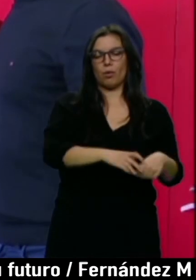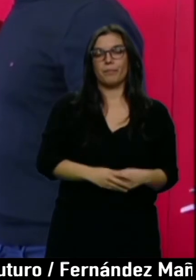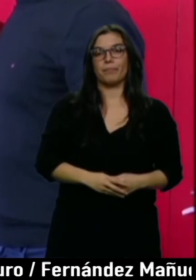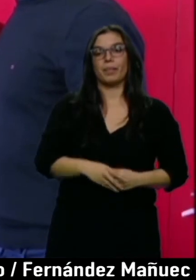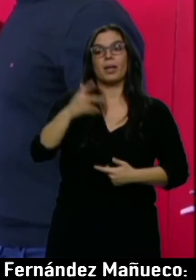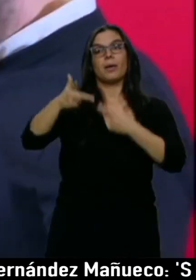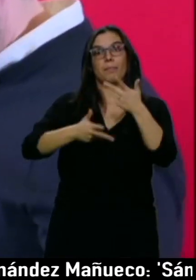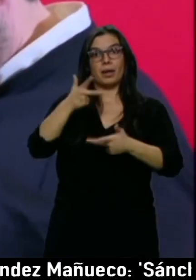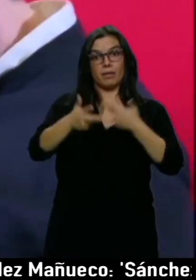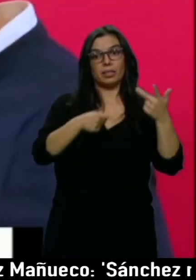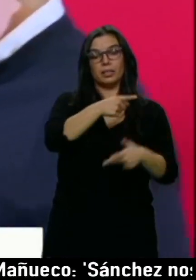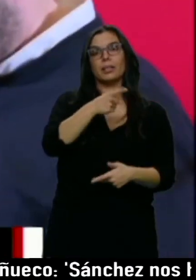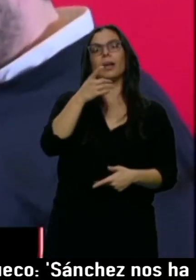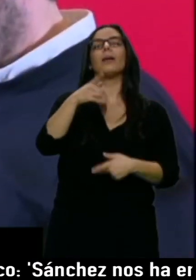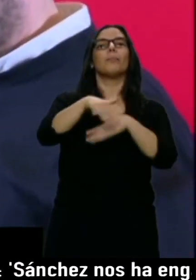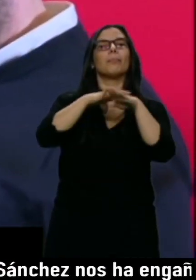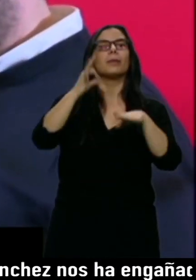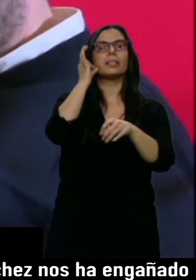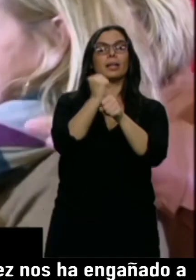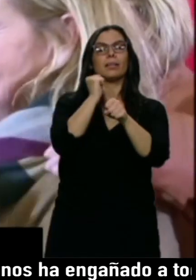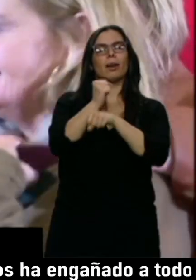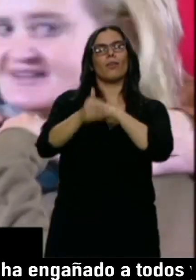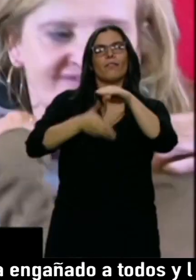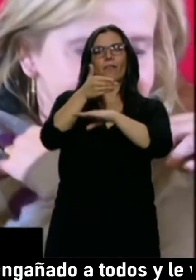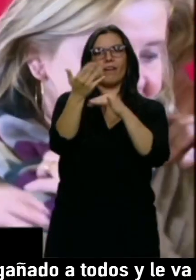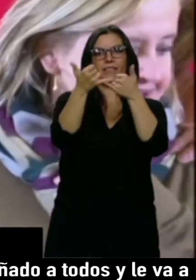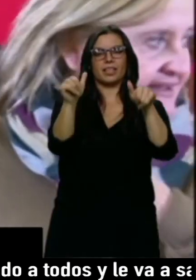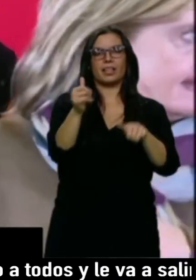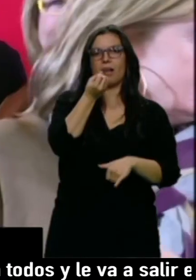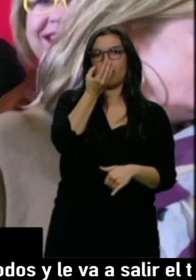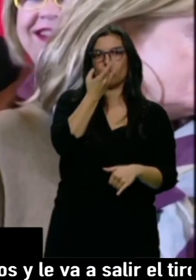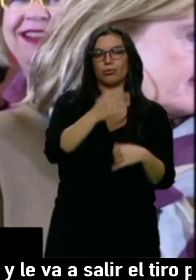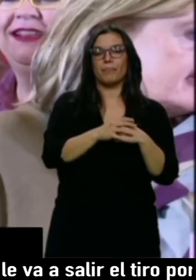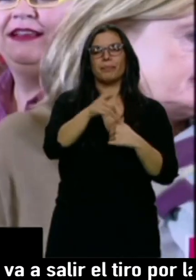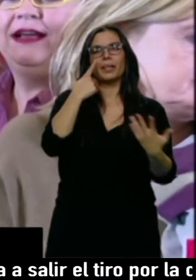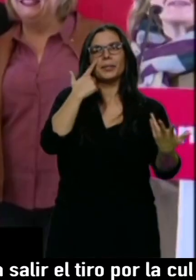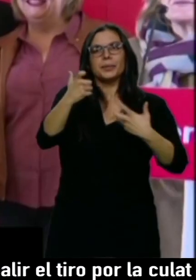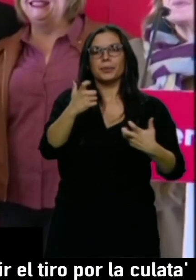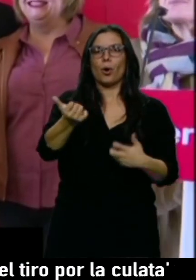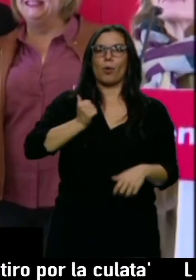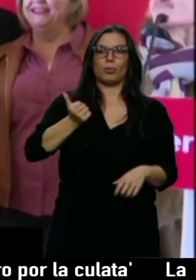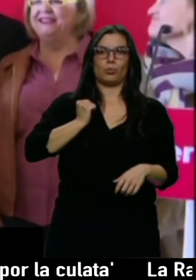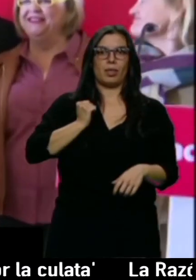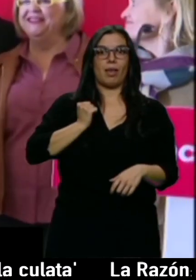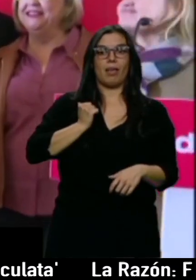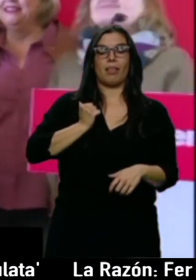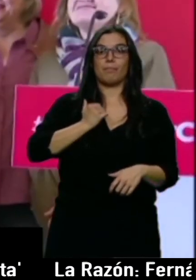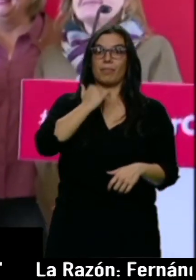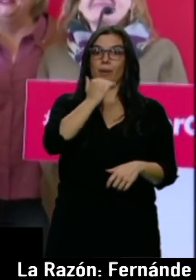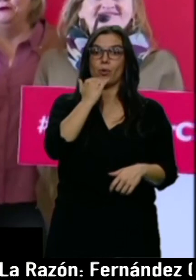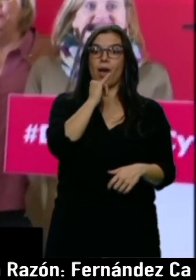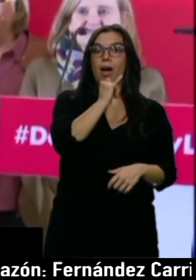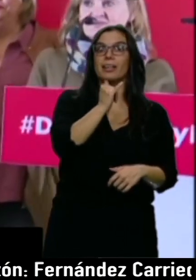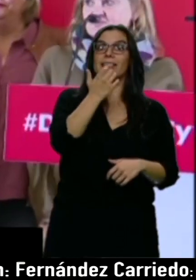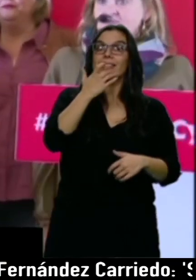Magdalena Valerio ha participado en la Fiesta de la Rosa. Allí ha destacado la oportunidad de futuro que tendrá Zamora si hay un gobierno del PSOE